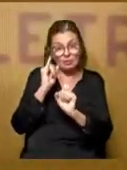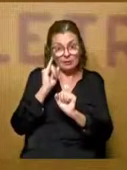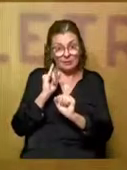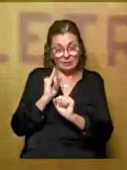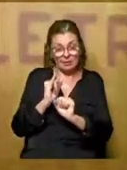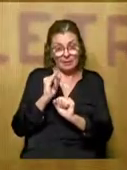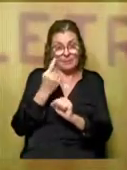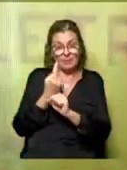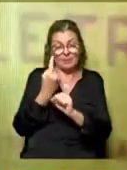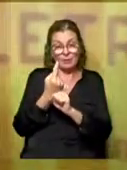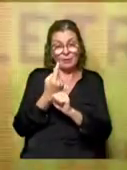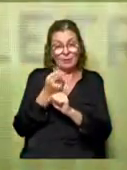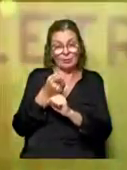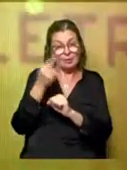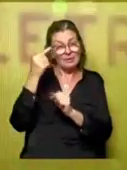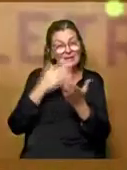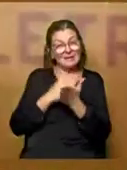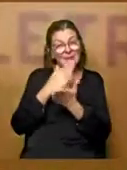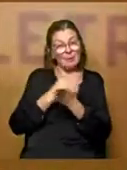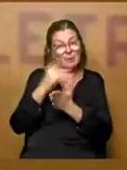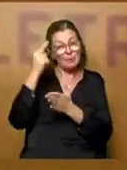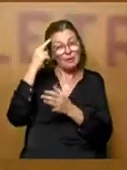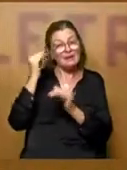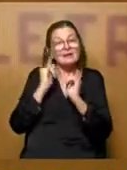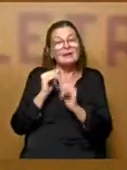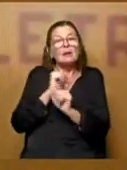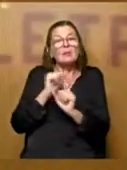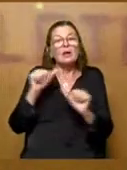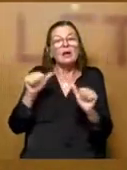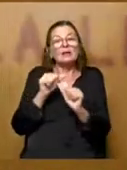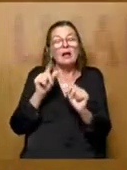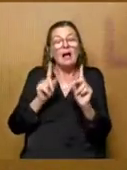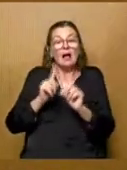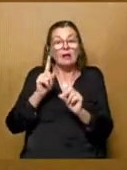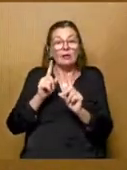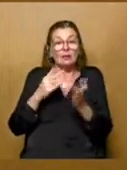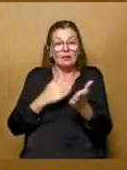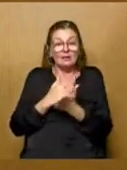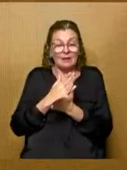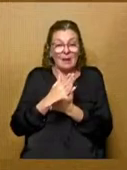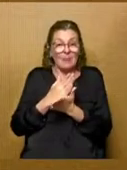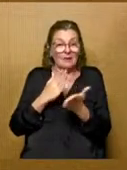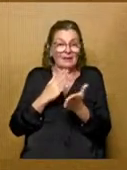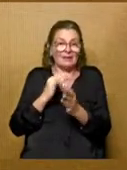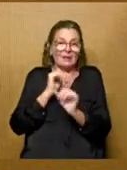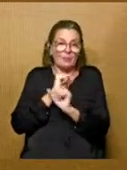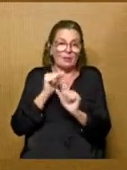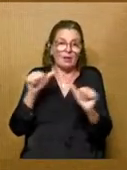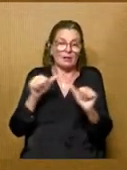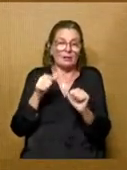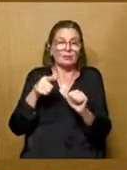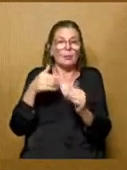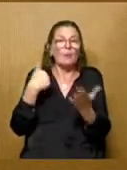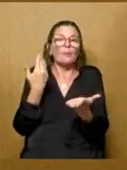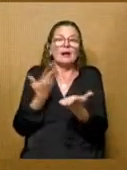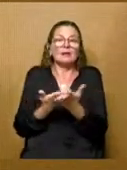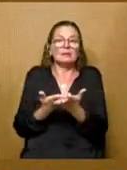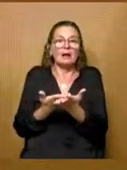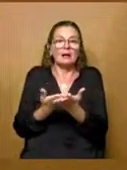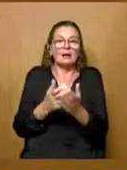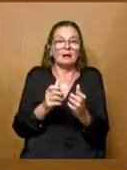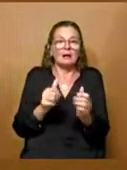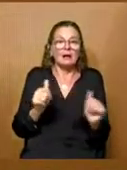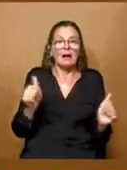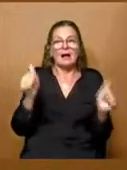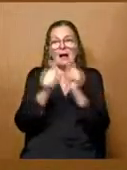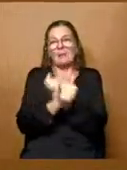nosotras siempre pensamos en eso, que sí se puede hacer, porque hay algo que siempre sí se puede hacer, porque claro, de repente vos planteas un reloj para